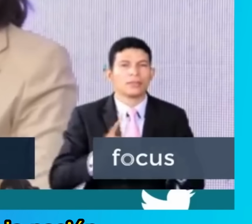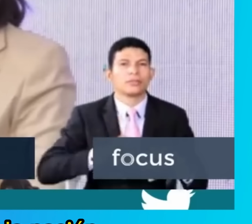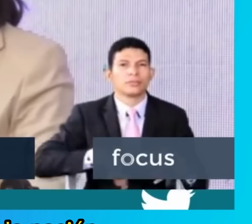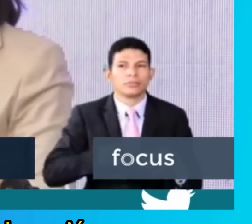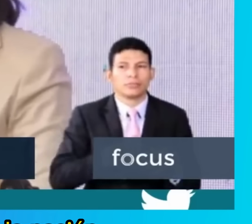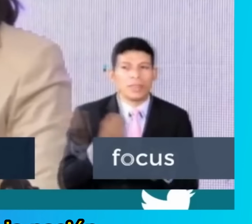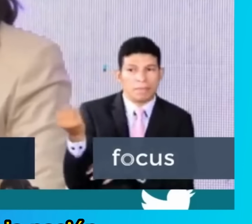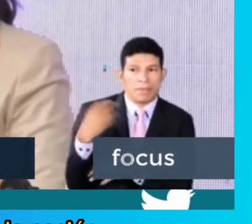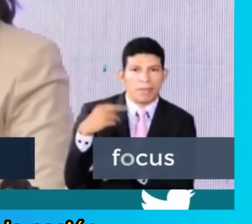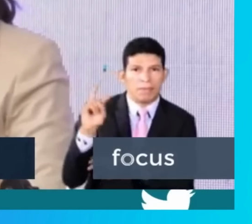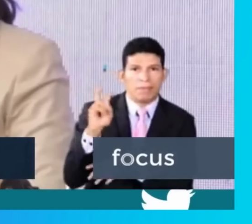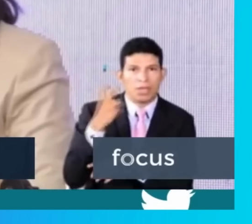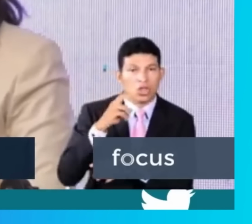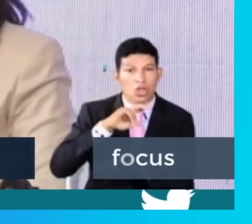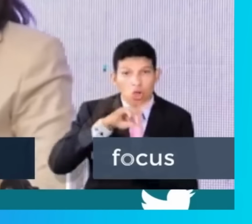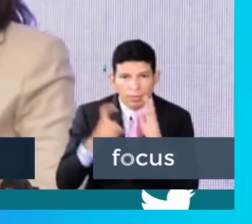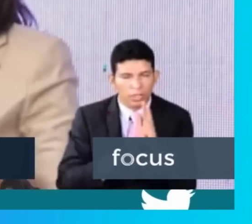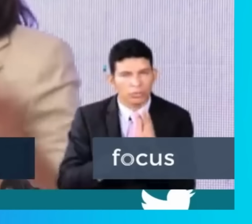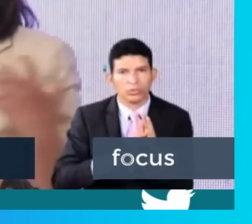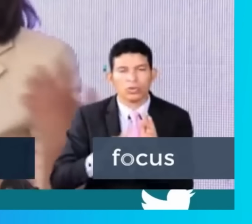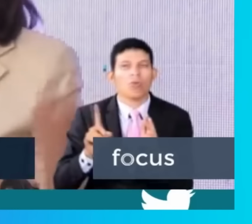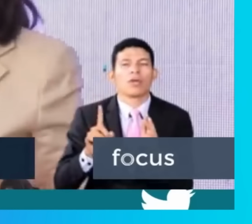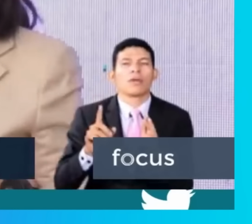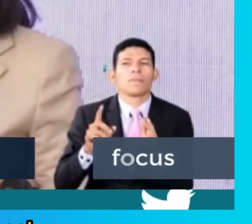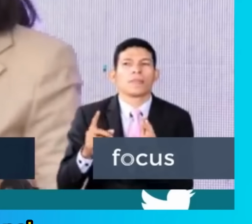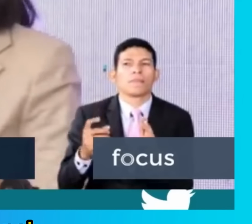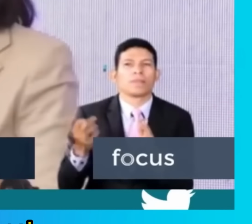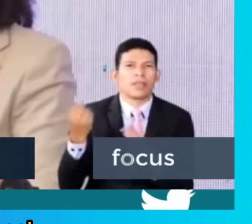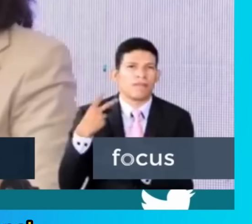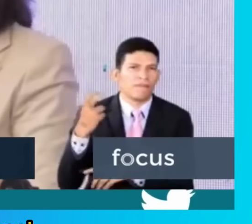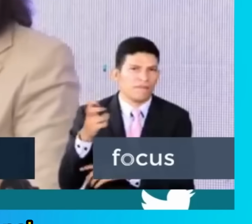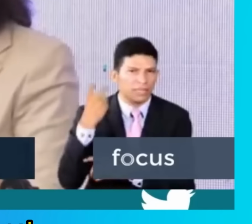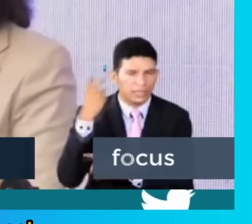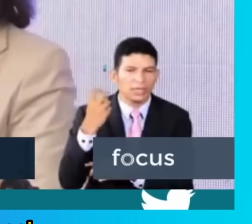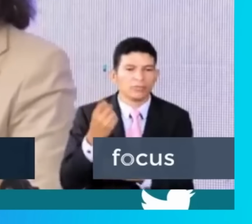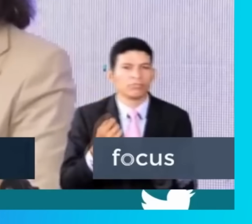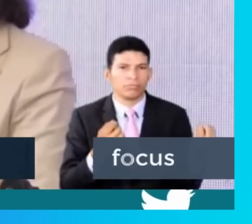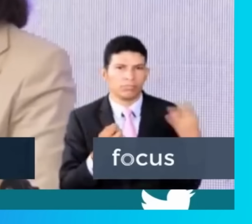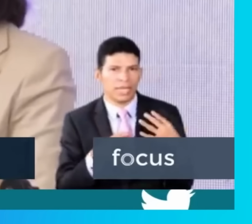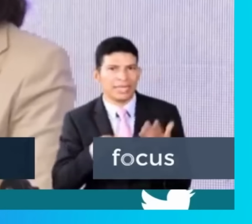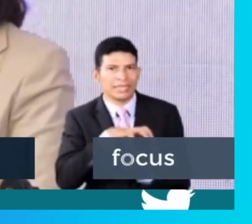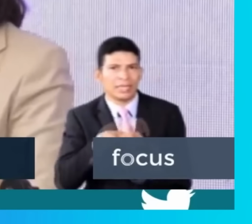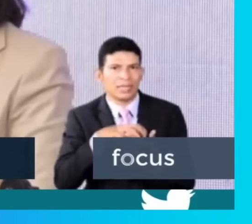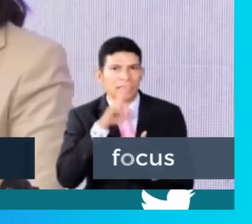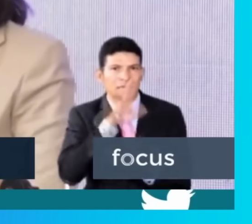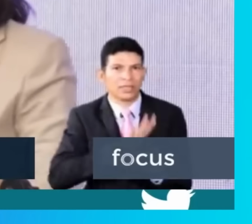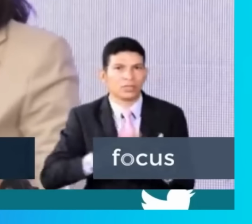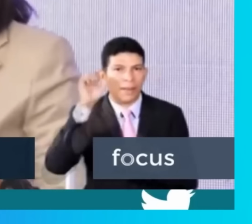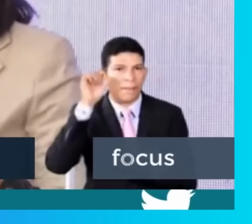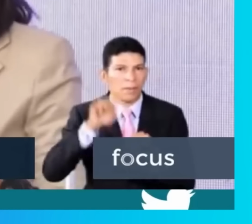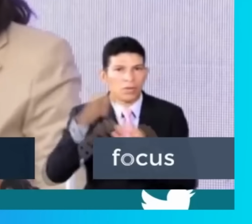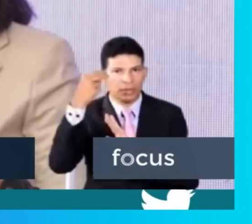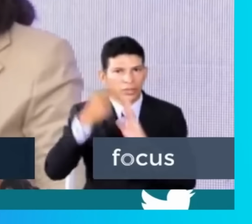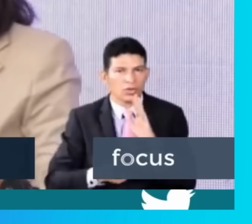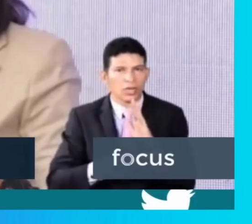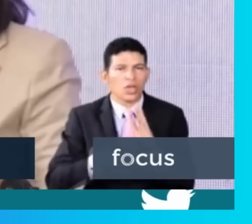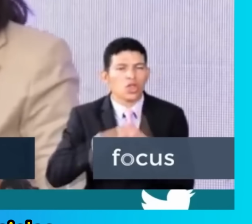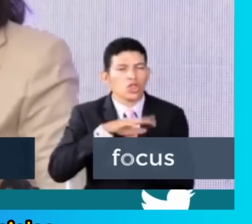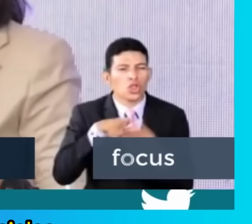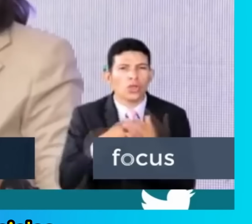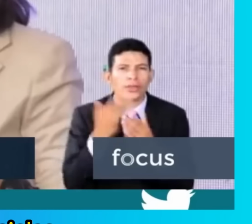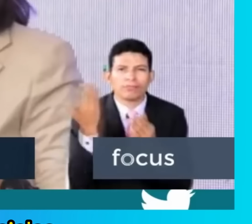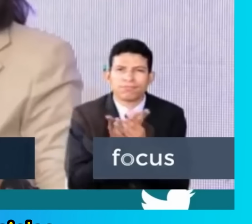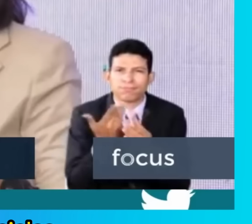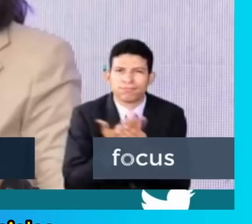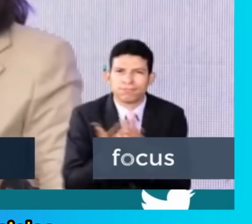la Fiscalía General de la Nación, las bases de datos que nos remitió el Centro Nacional de Memoria Histórica, todos los archivos